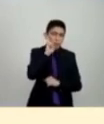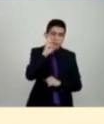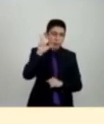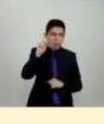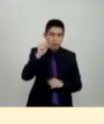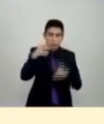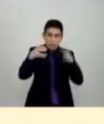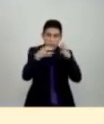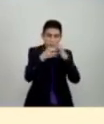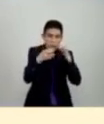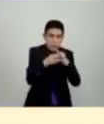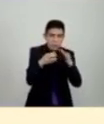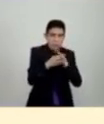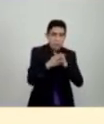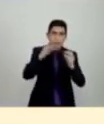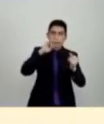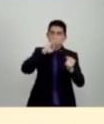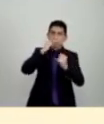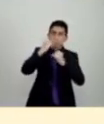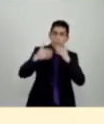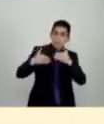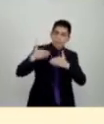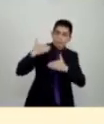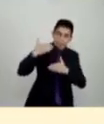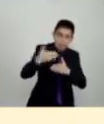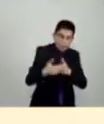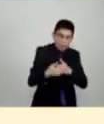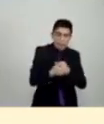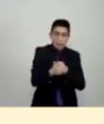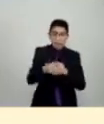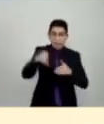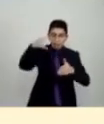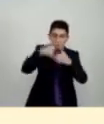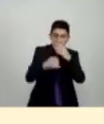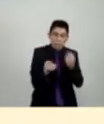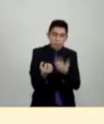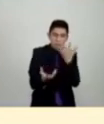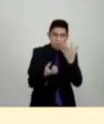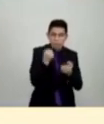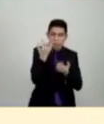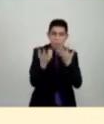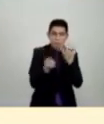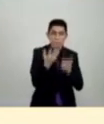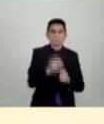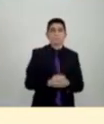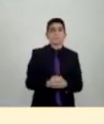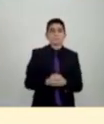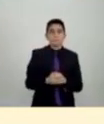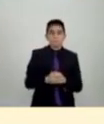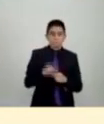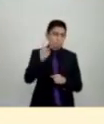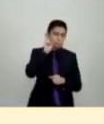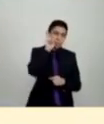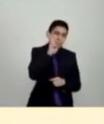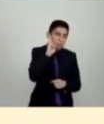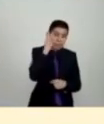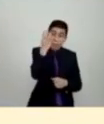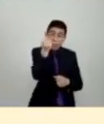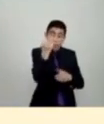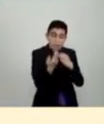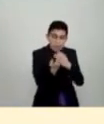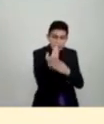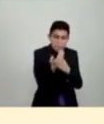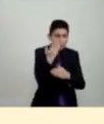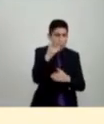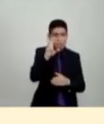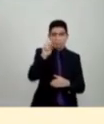es como el último paso antes del infierno, ¿no? Entonces, además beber vino a las 9 de la mañana, una cosa, vino tinto a las 9 de la mañana, una